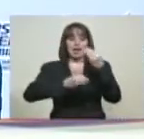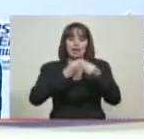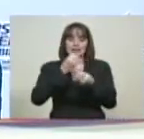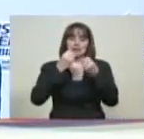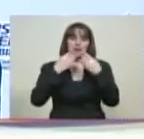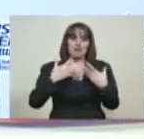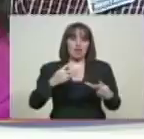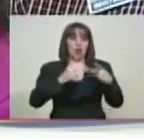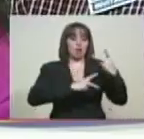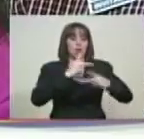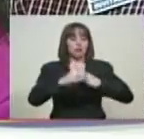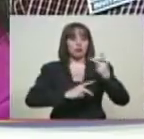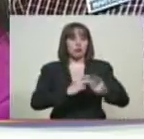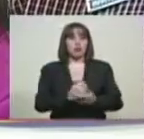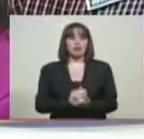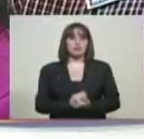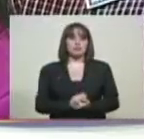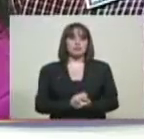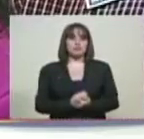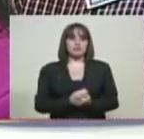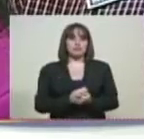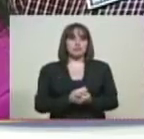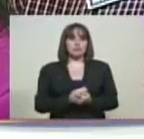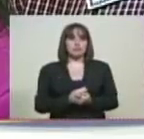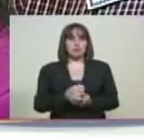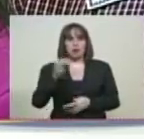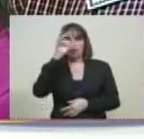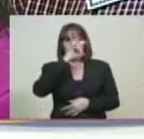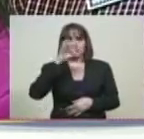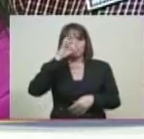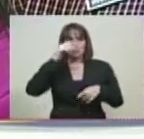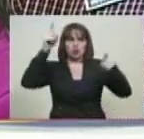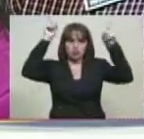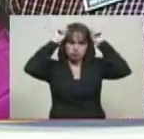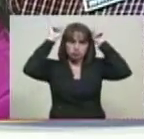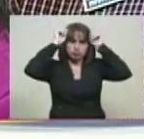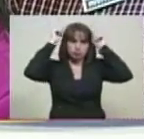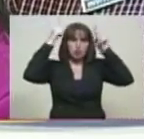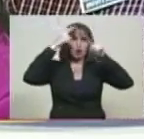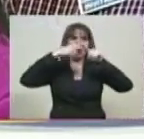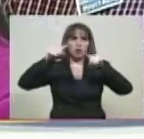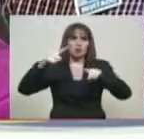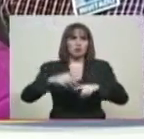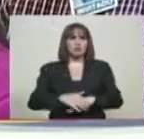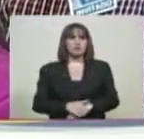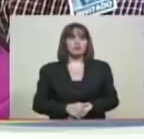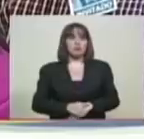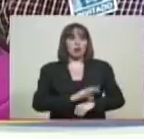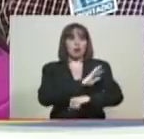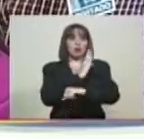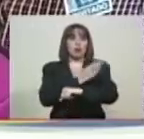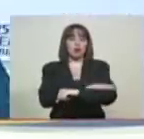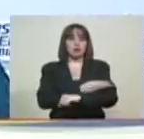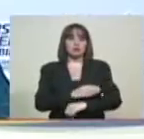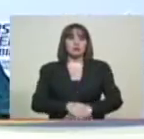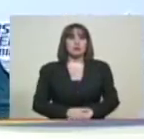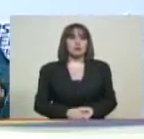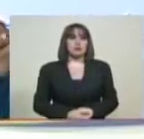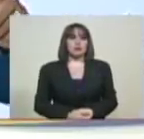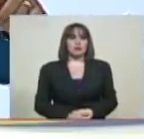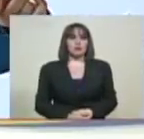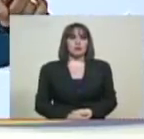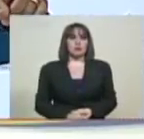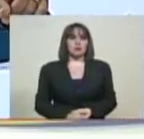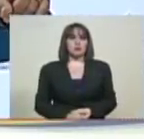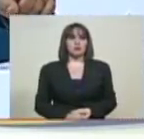sector productor de caprino ovino y bovino poderoso en el país y estoy